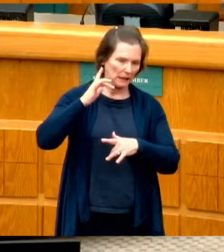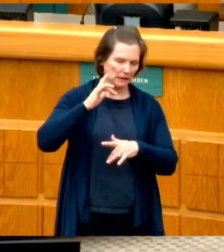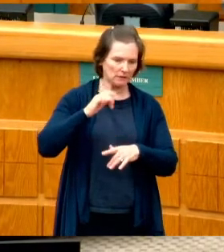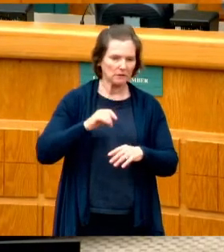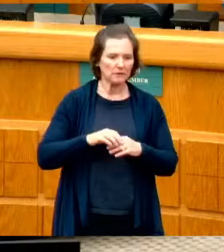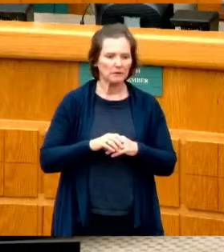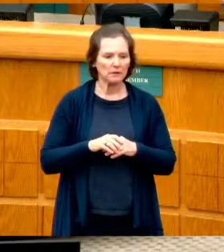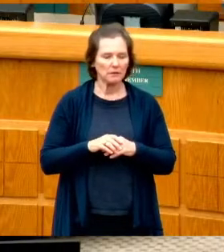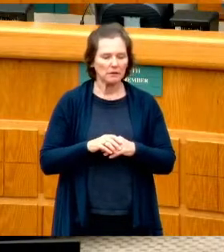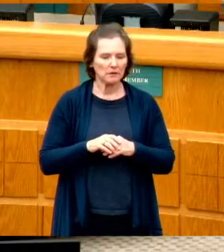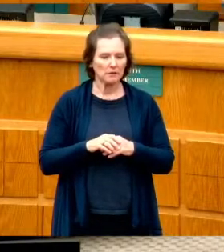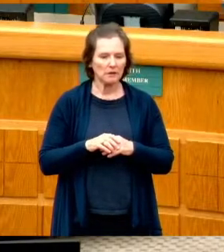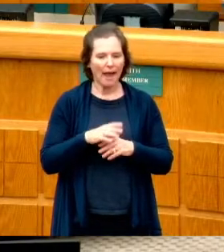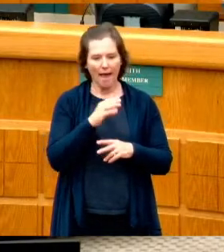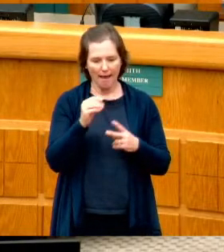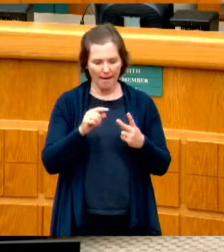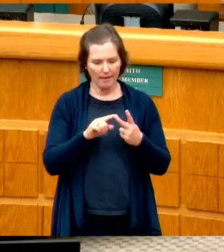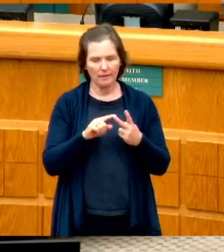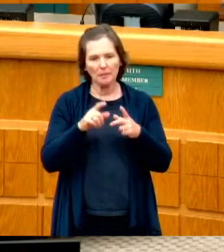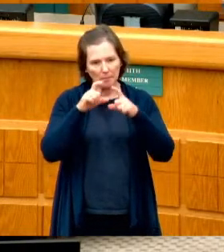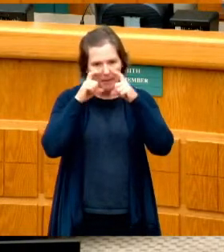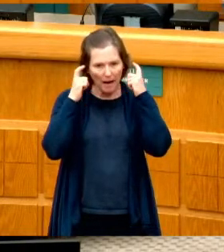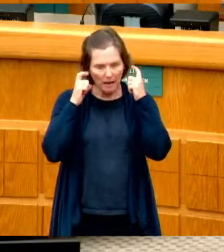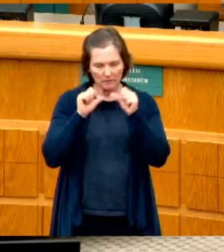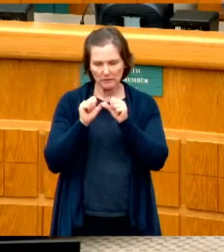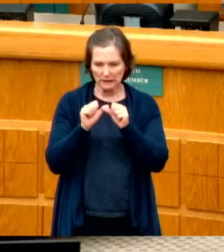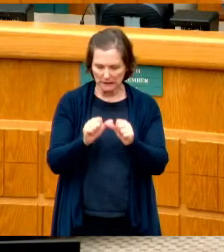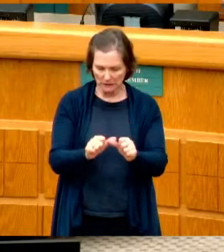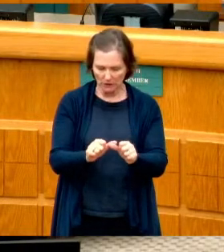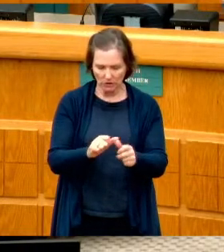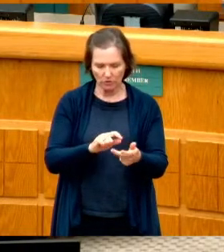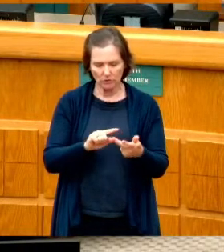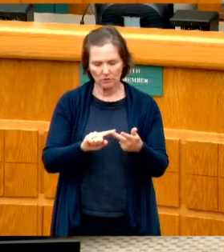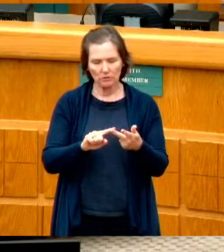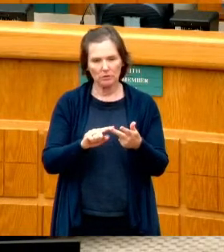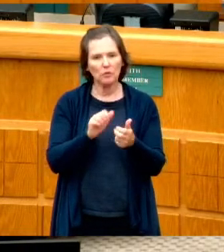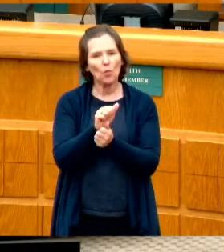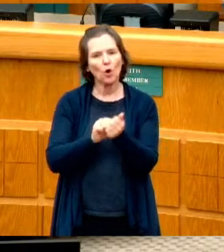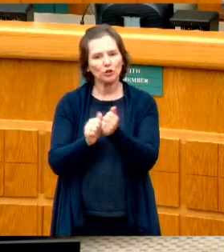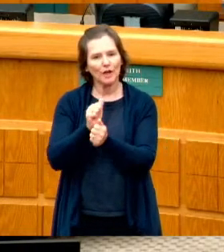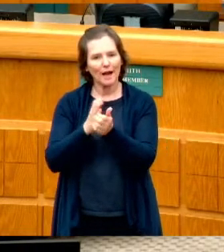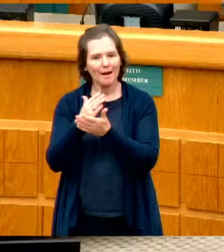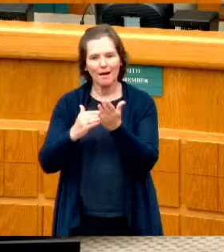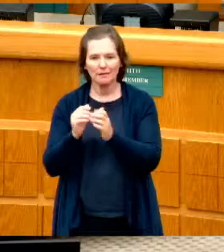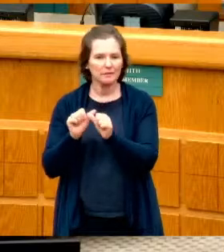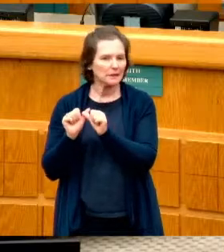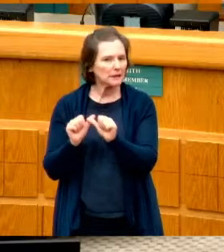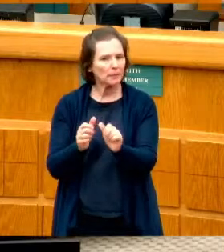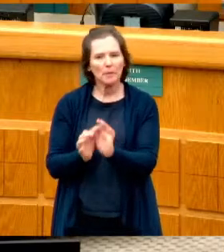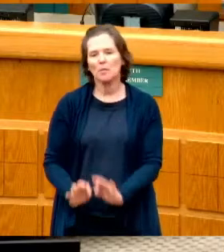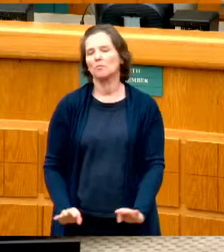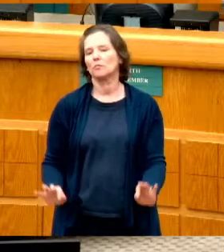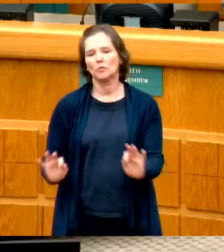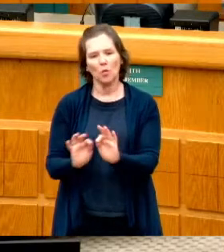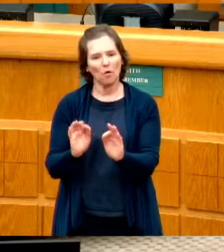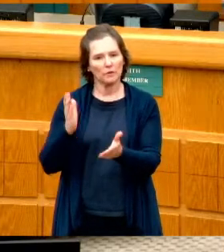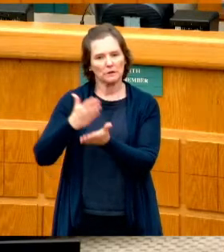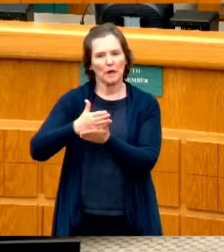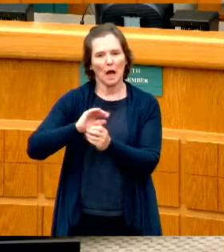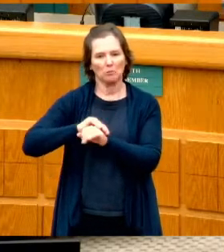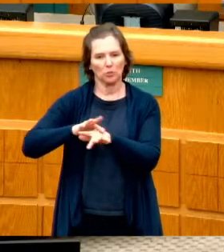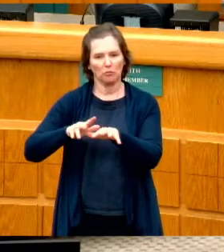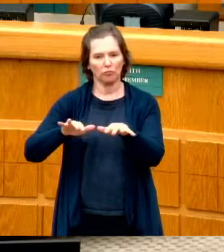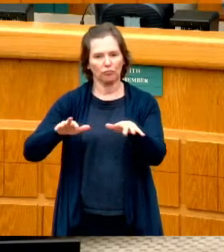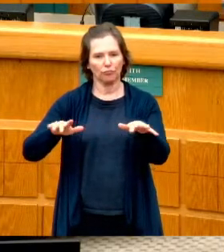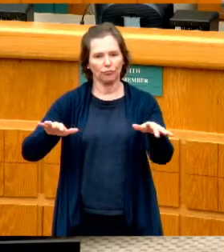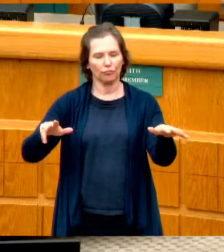estas mutaciones. Su sistema inmunológico produce anticuerpos cuando recibe la vacuna contra el COVID o de manera natural si fue infectado con el virus.